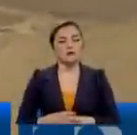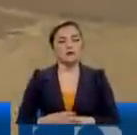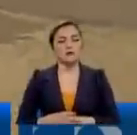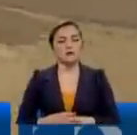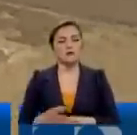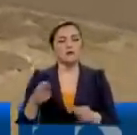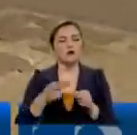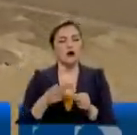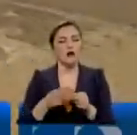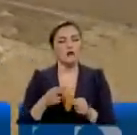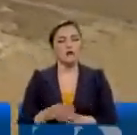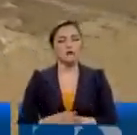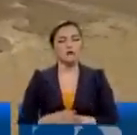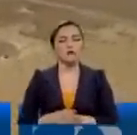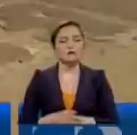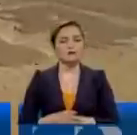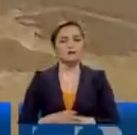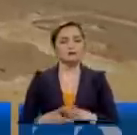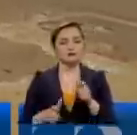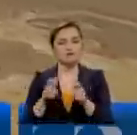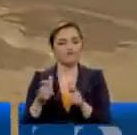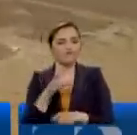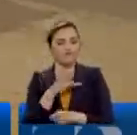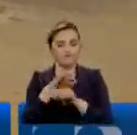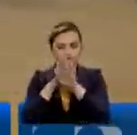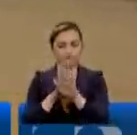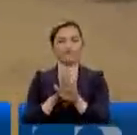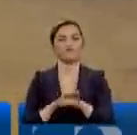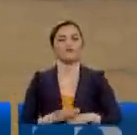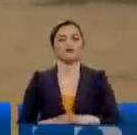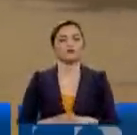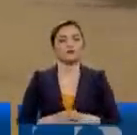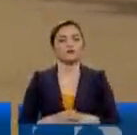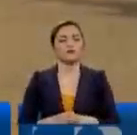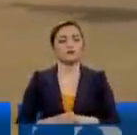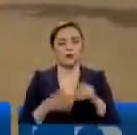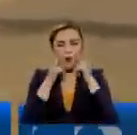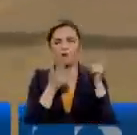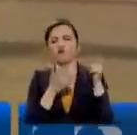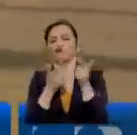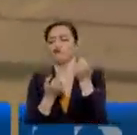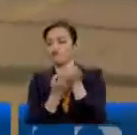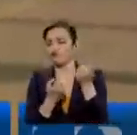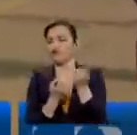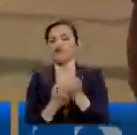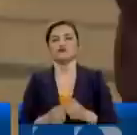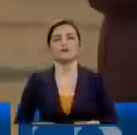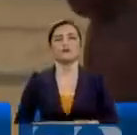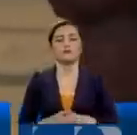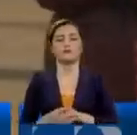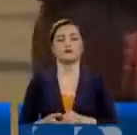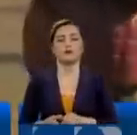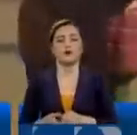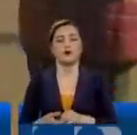presentes para que los vecinos se sientan respaldados y sepan que ellos están aquí para atender a los